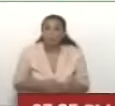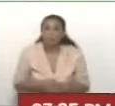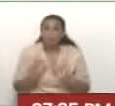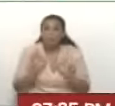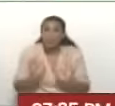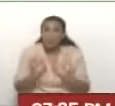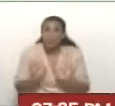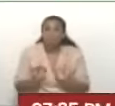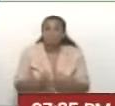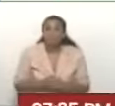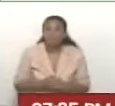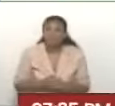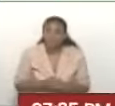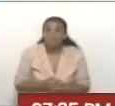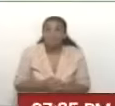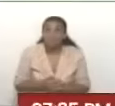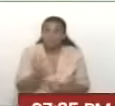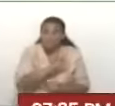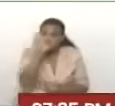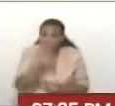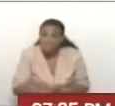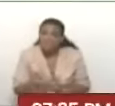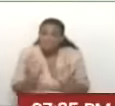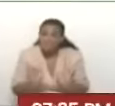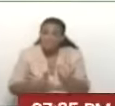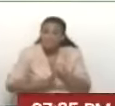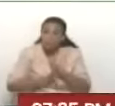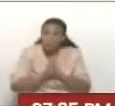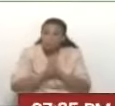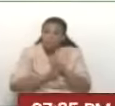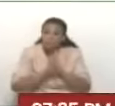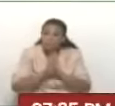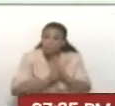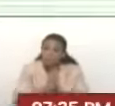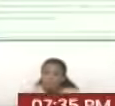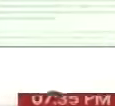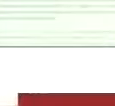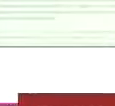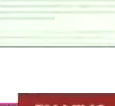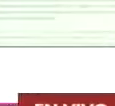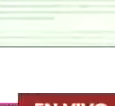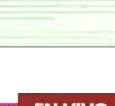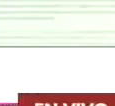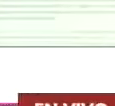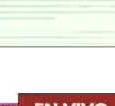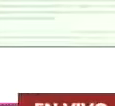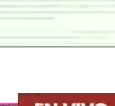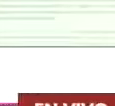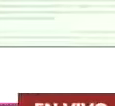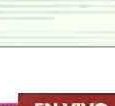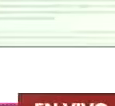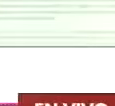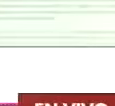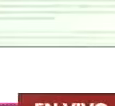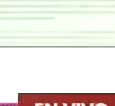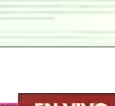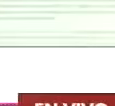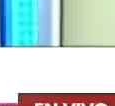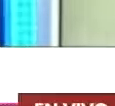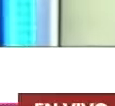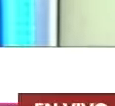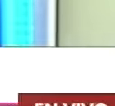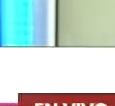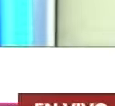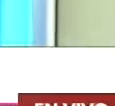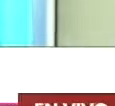pasado 5.5% de crecimiento económico. Bueno, los empresarios creo que están de acuerdo con eso. Este año todo apunta a